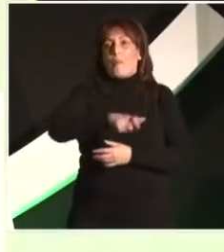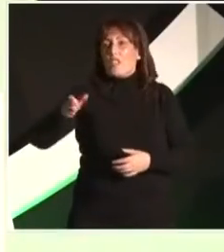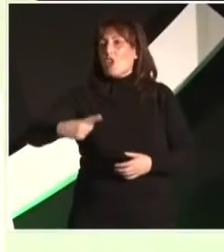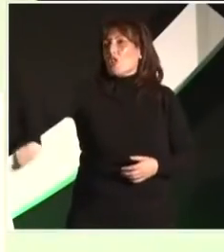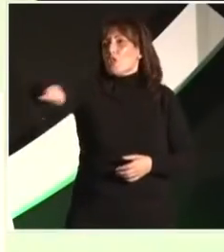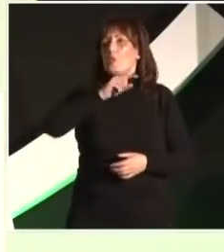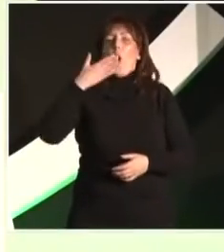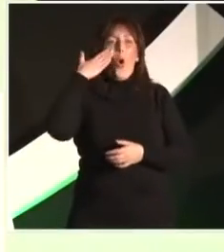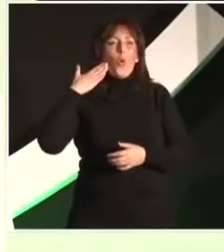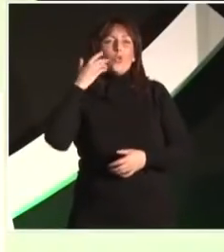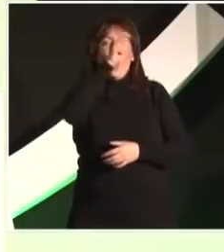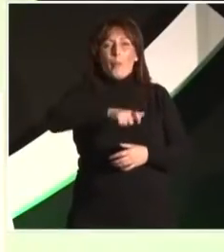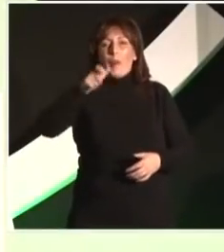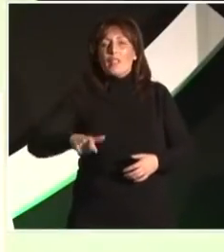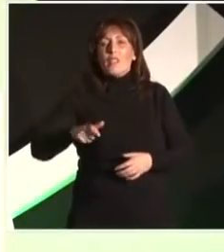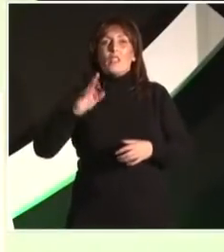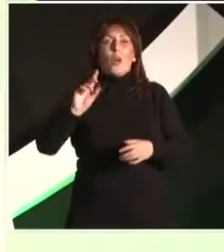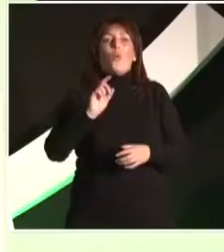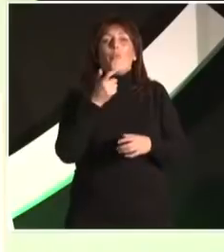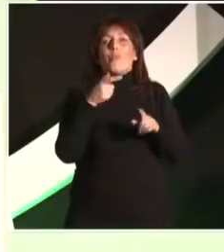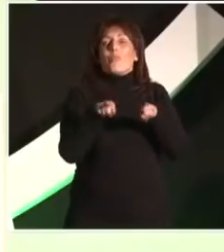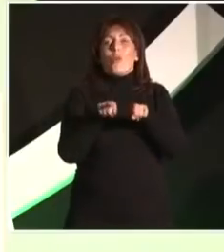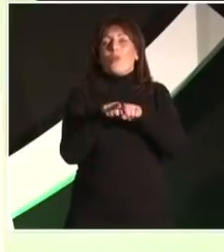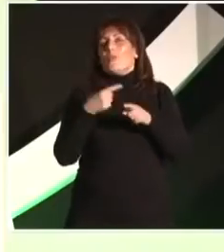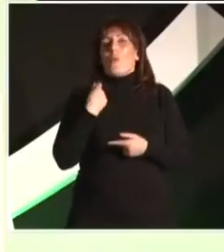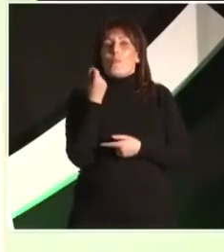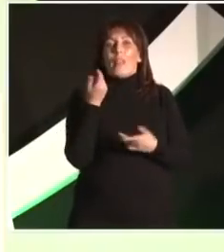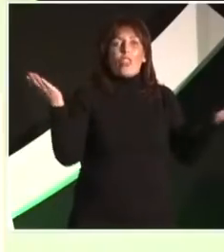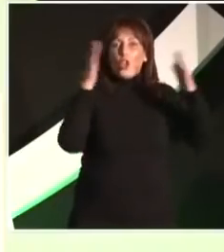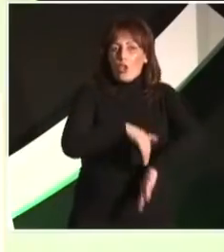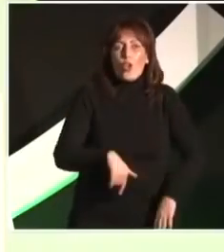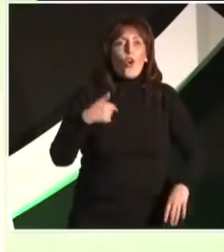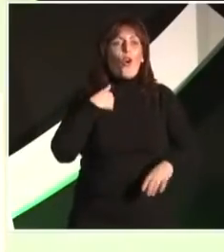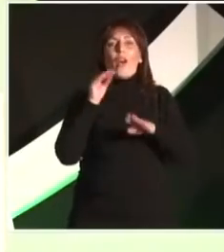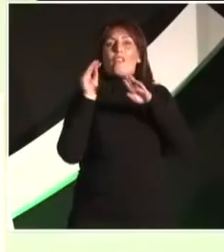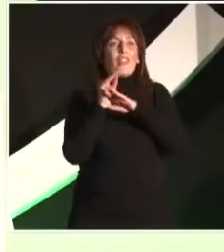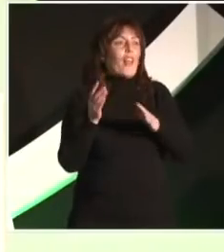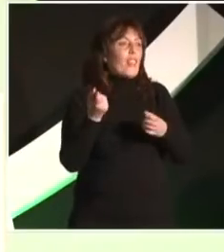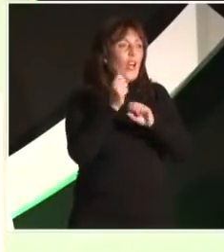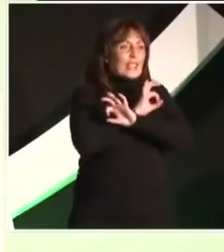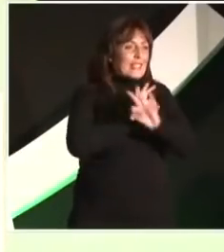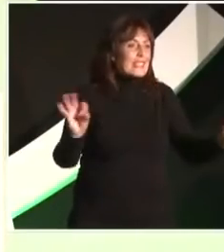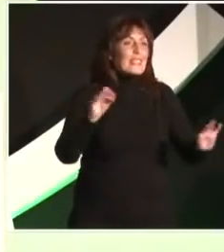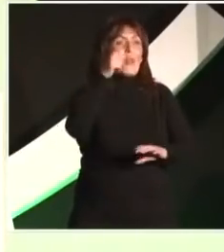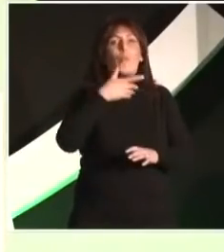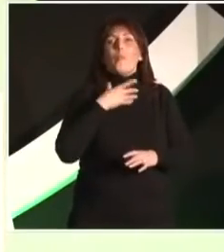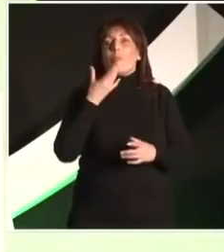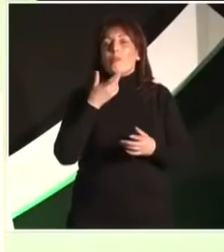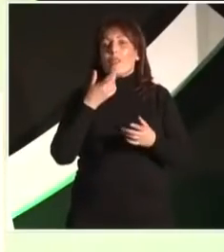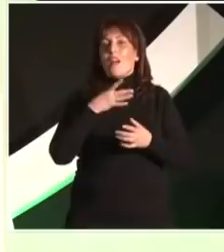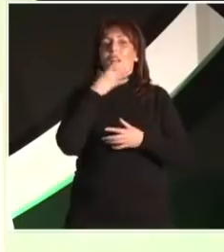Estamos orgullosísimos. Eso no tiene precio. Eso no hay forma de financiarlo con los bancos. Eso no tiene